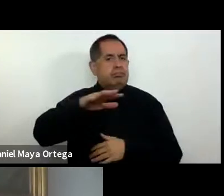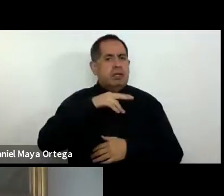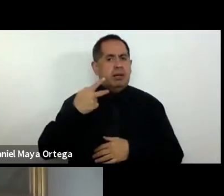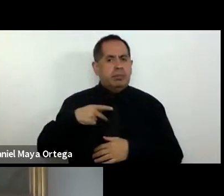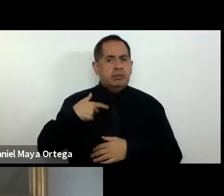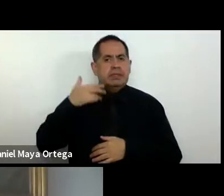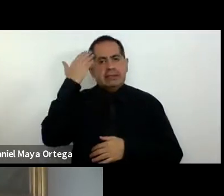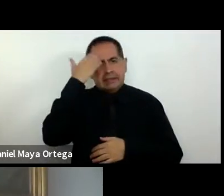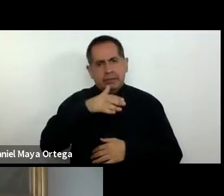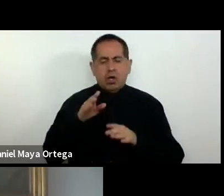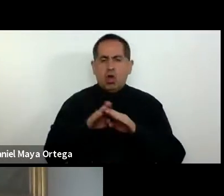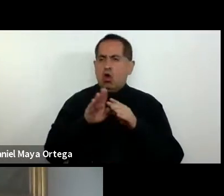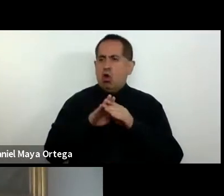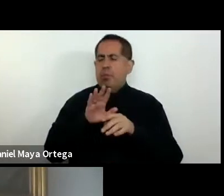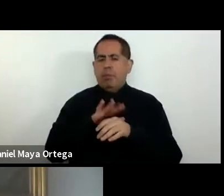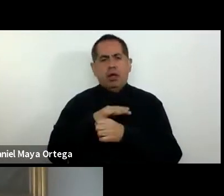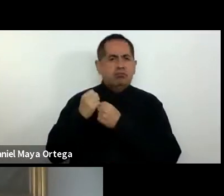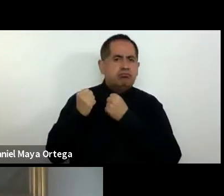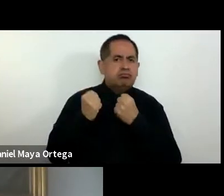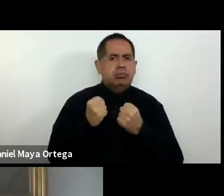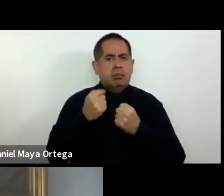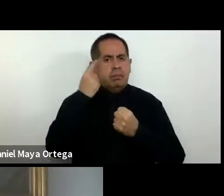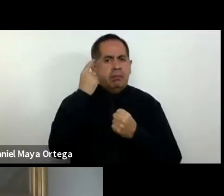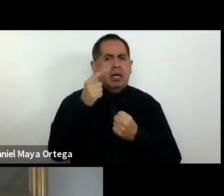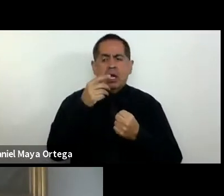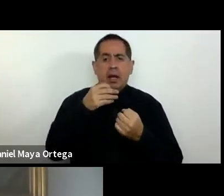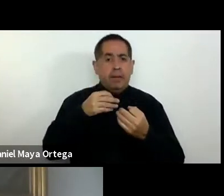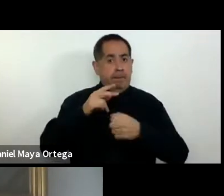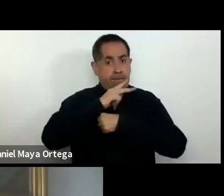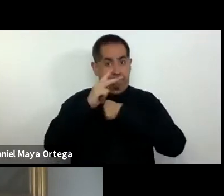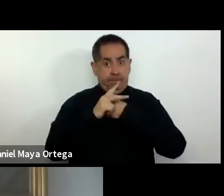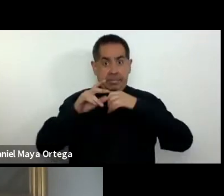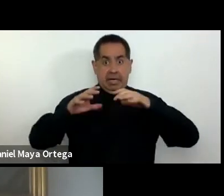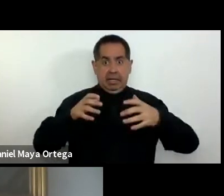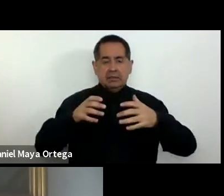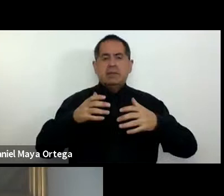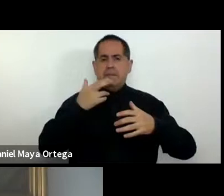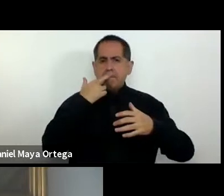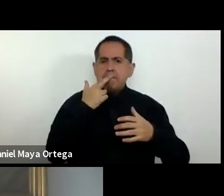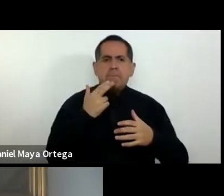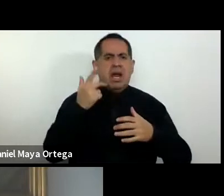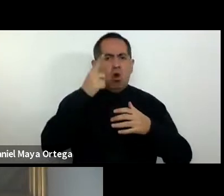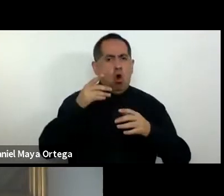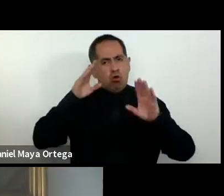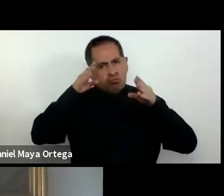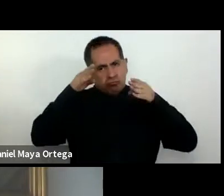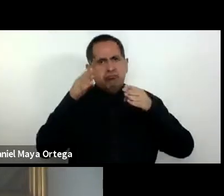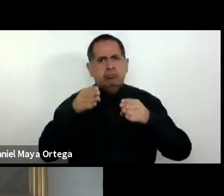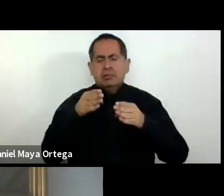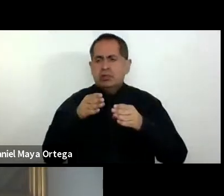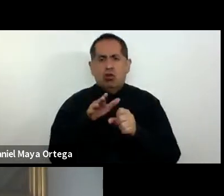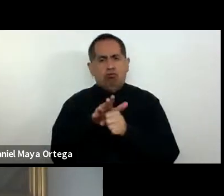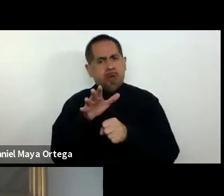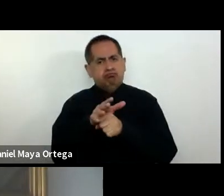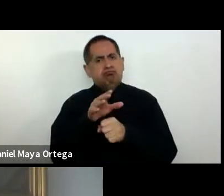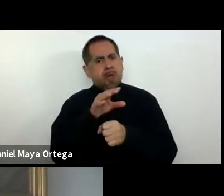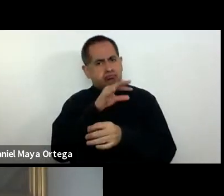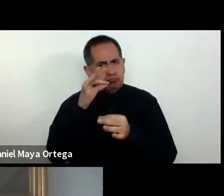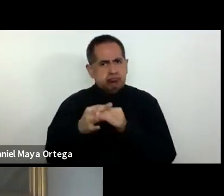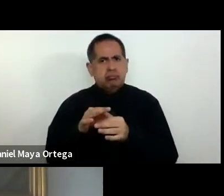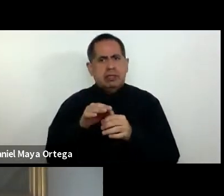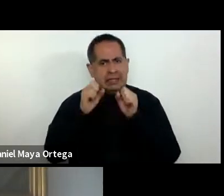para fortalecerse, para que nuestro país tenga un verdadero sistema garantista